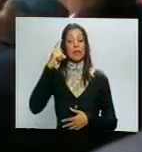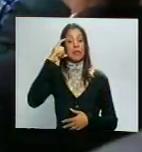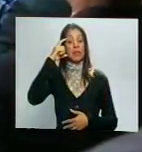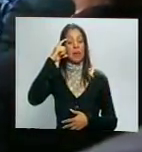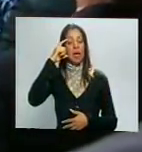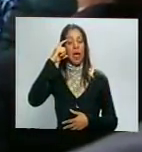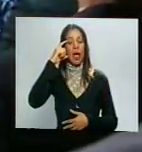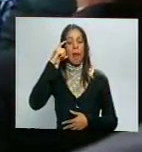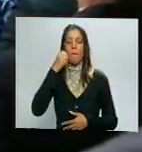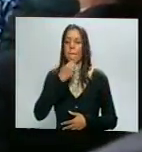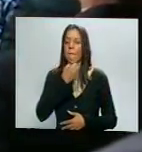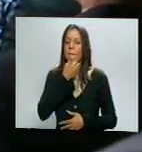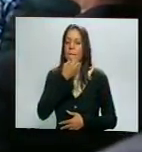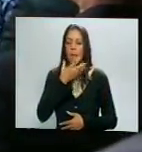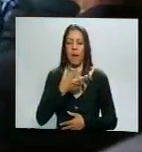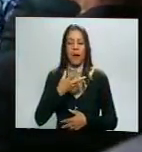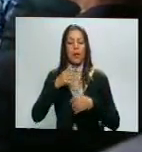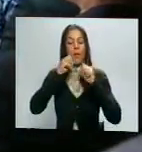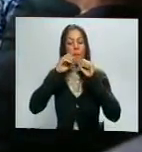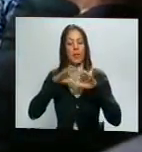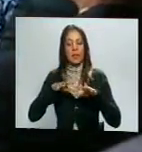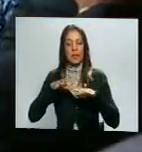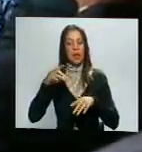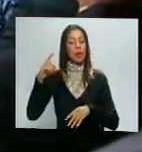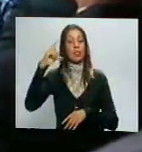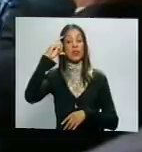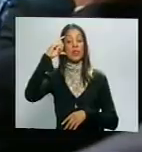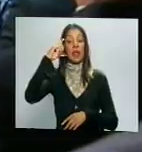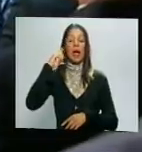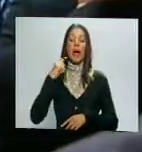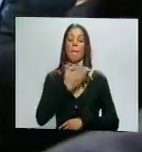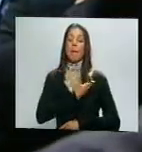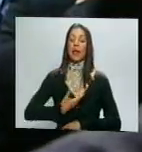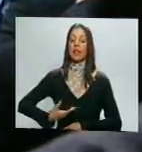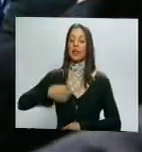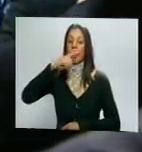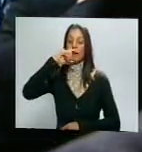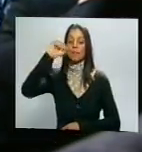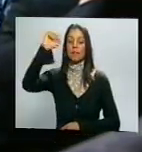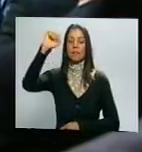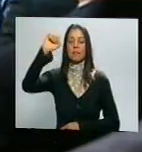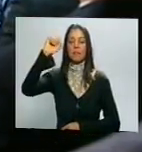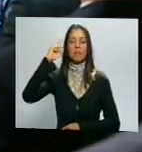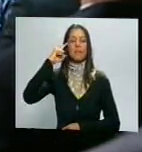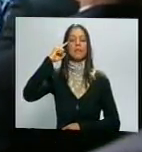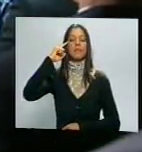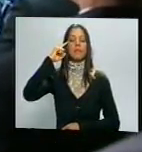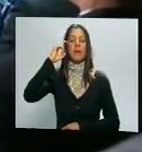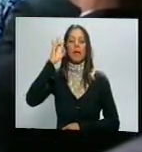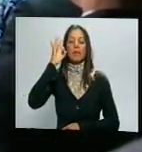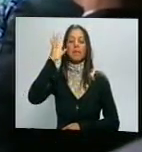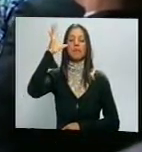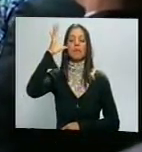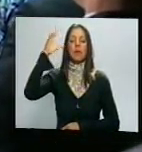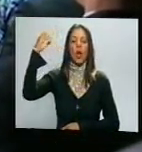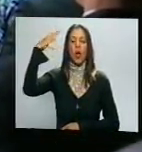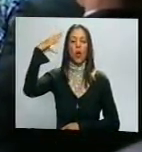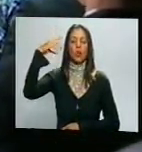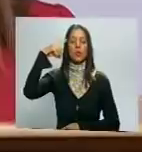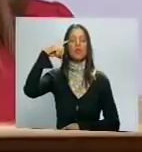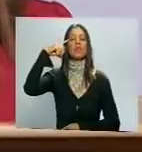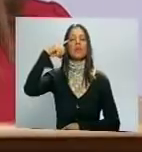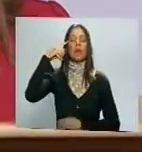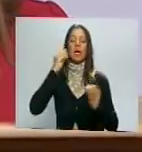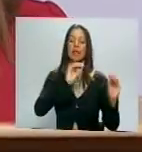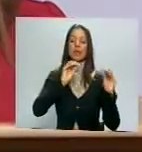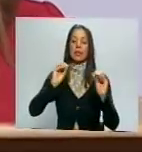un día bendito, al presidente Nicolás Maduro se le iluminó la mente y convocó al